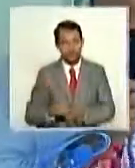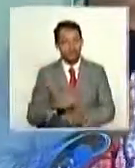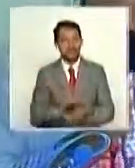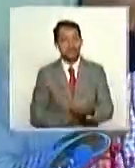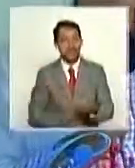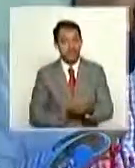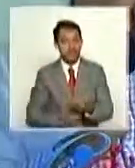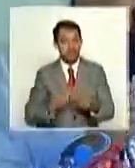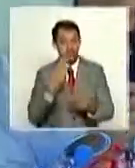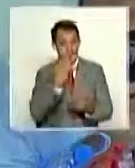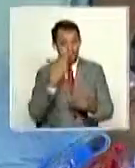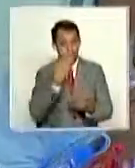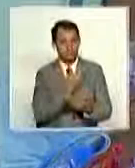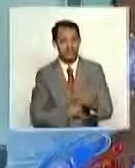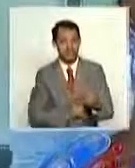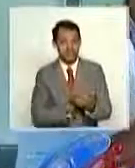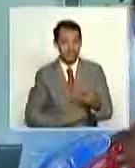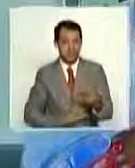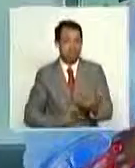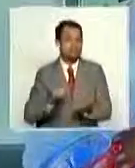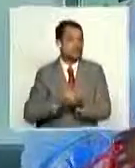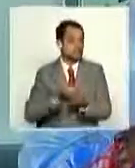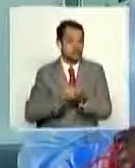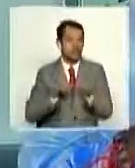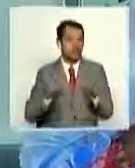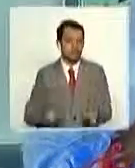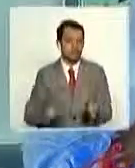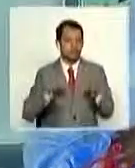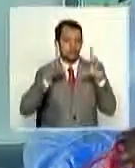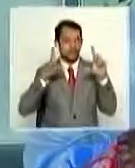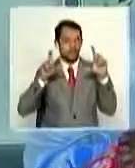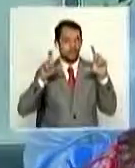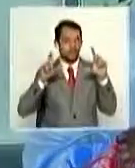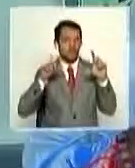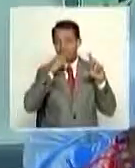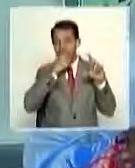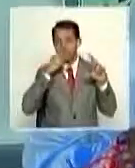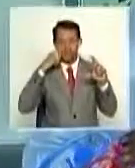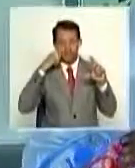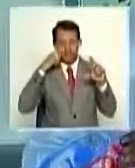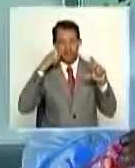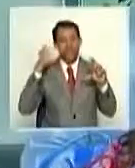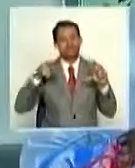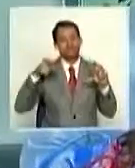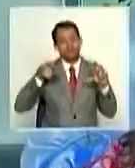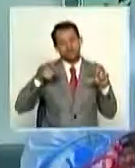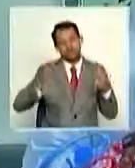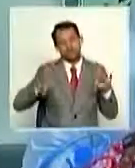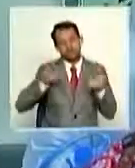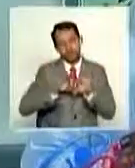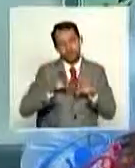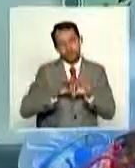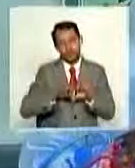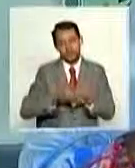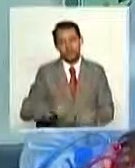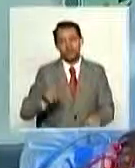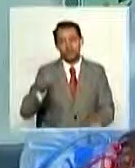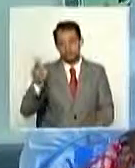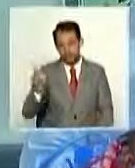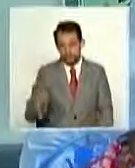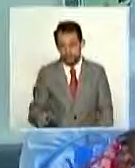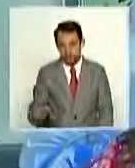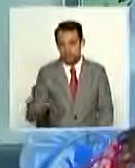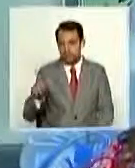sangre, ojalá a nosotros nos llegaran con este tipo de radiografías. Tengo un caso clínico que van a ver